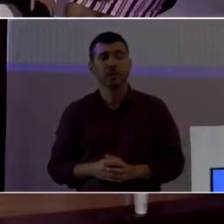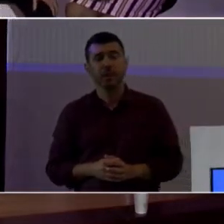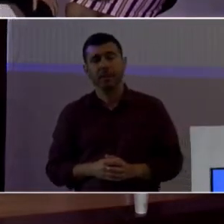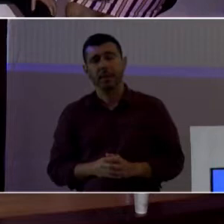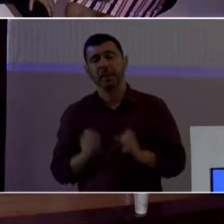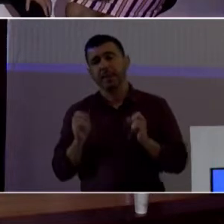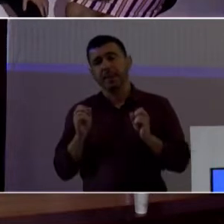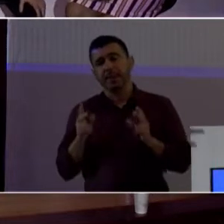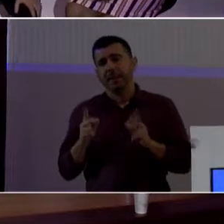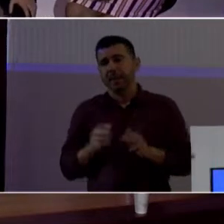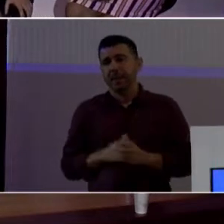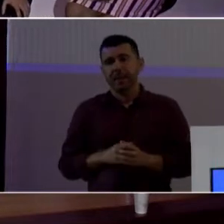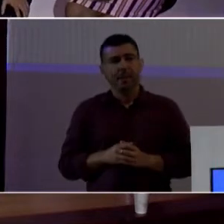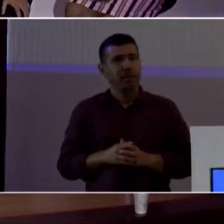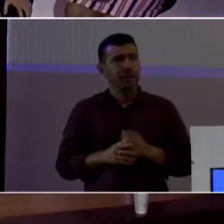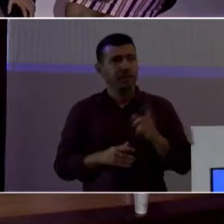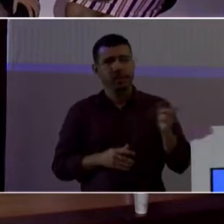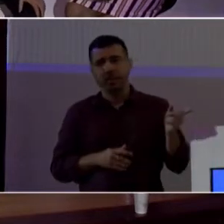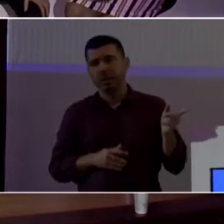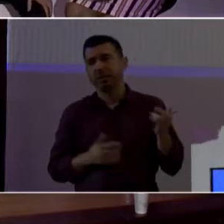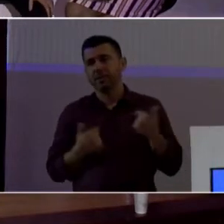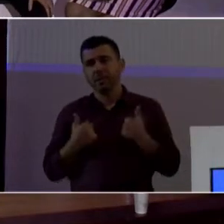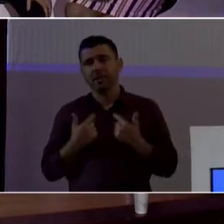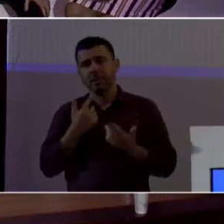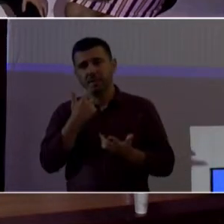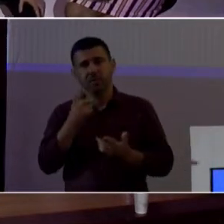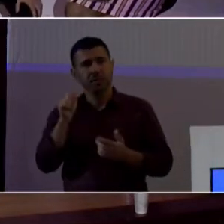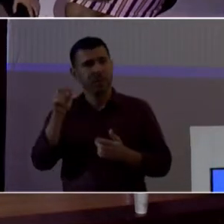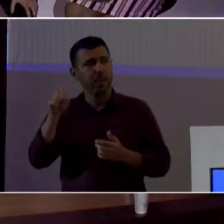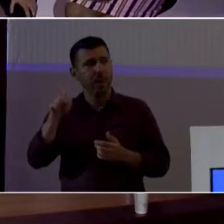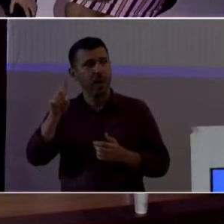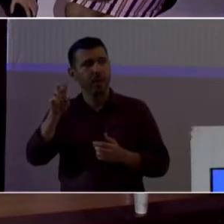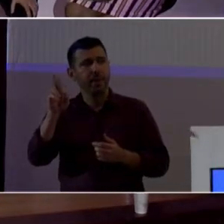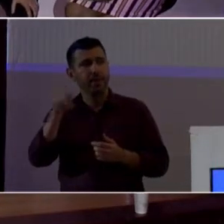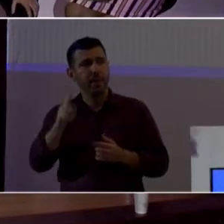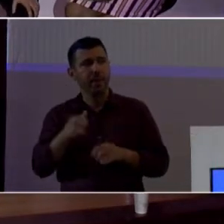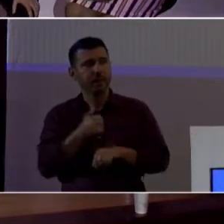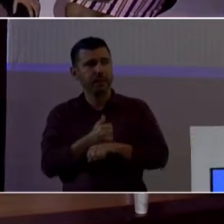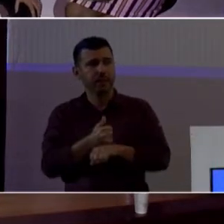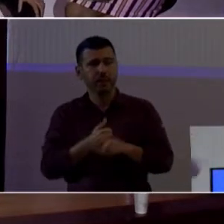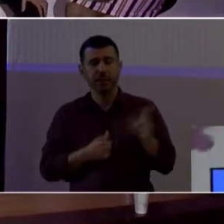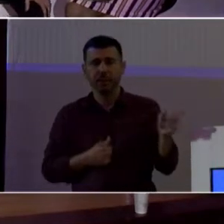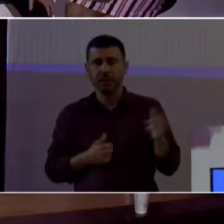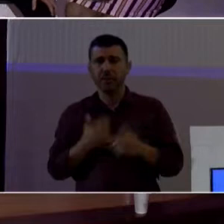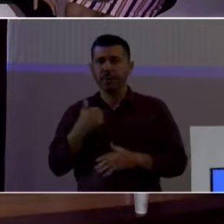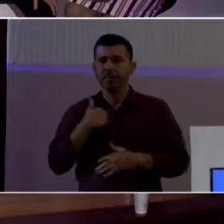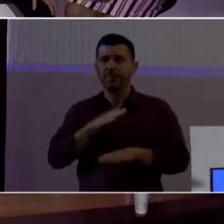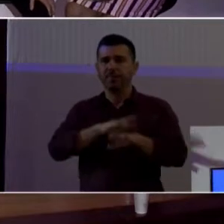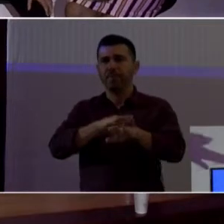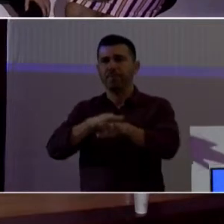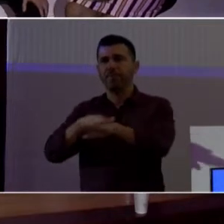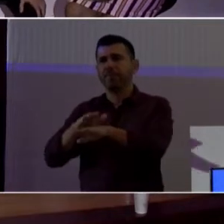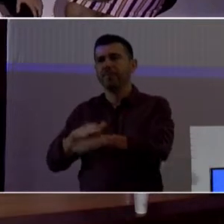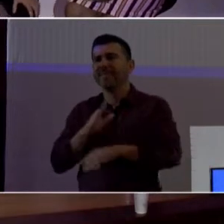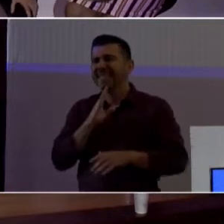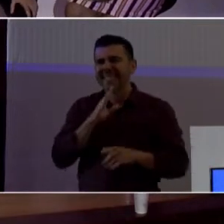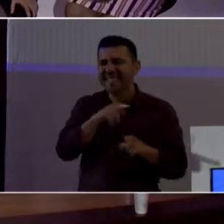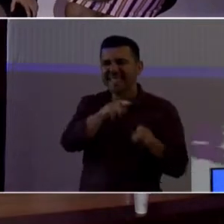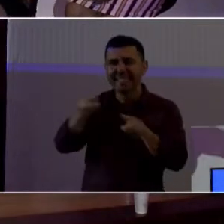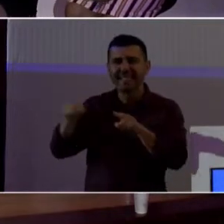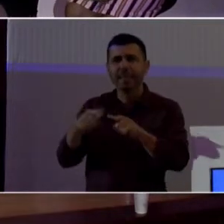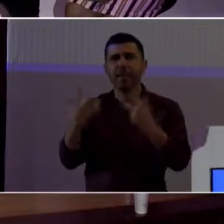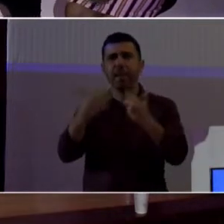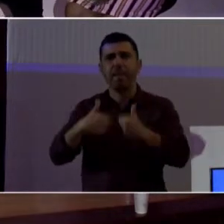Bueno, Andrés, no, mi mensaje realmente es una invitación para los empresarios, para el sector privado,